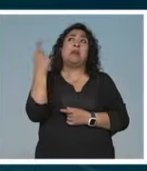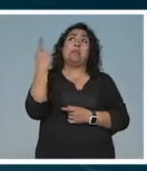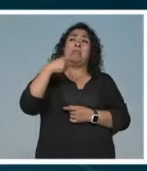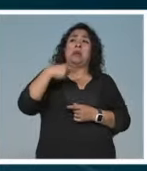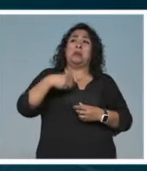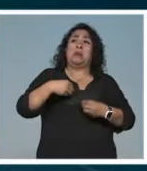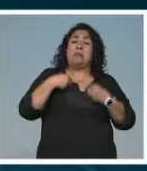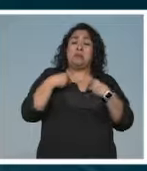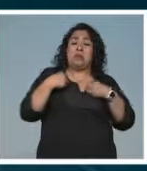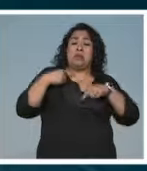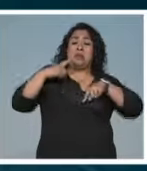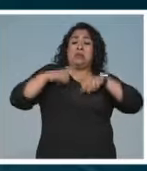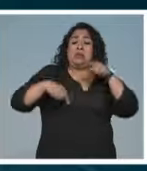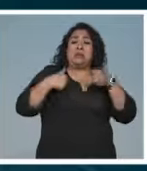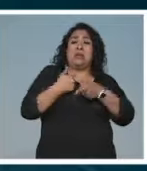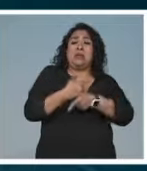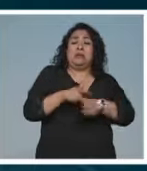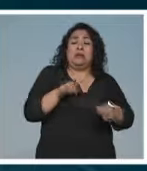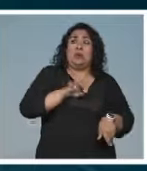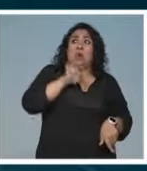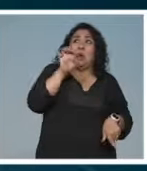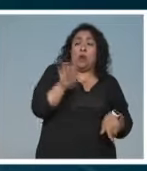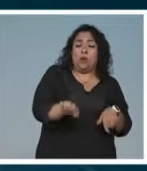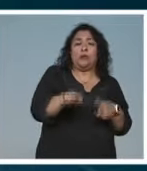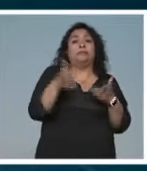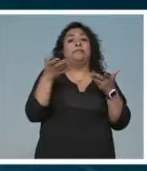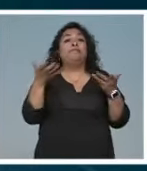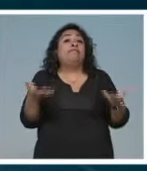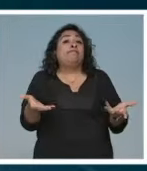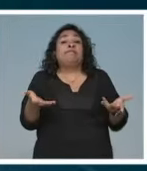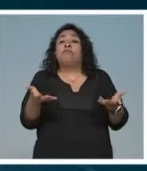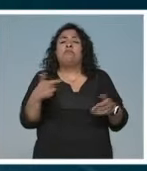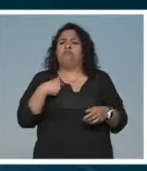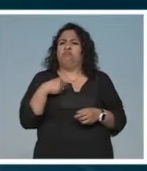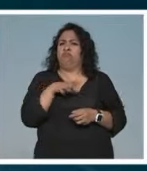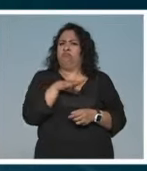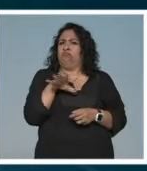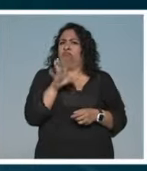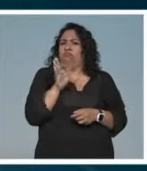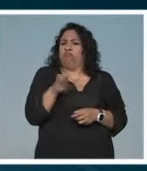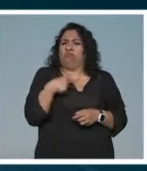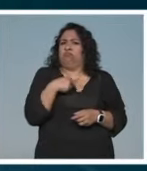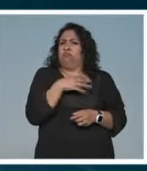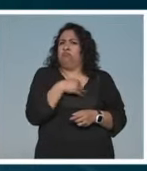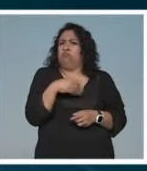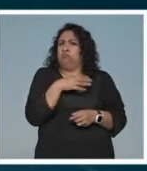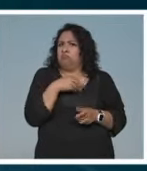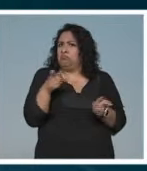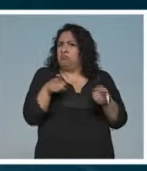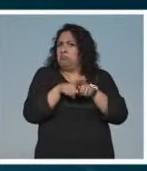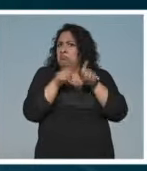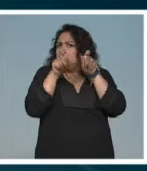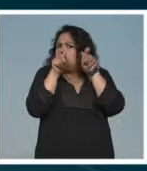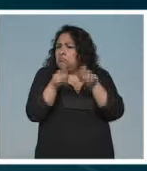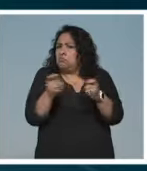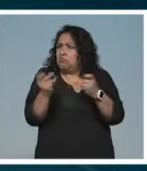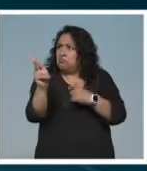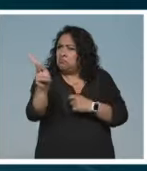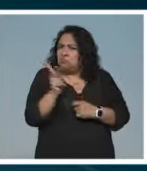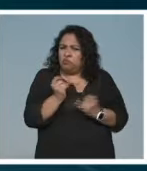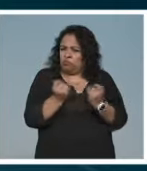vida y le han quitado la libertad. Así que no está dispuesta a que sus hijas tengan el mismo destino que